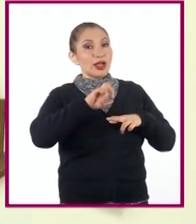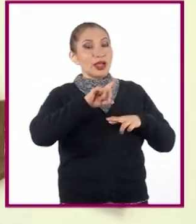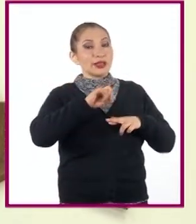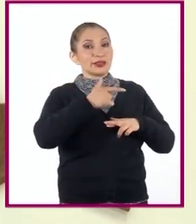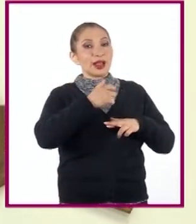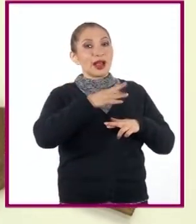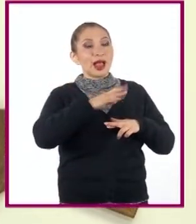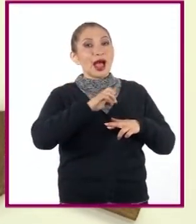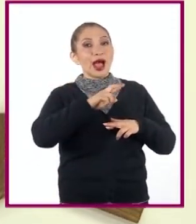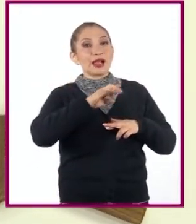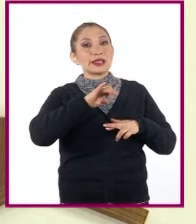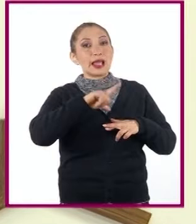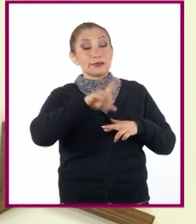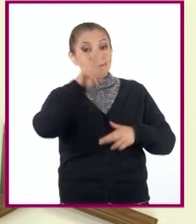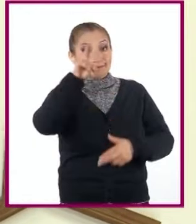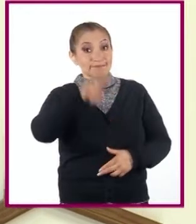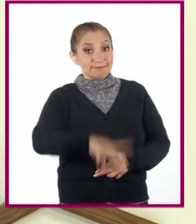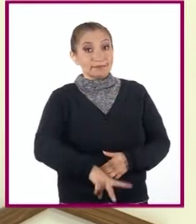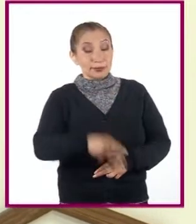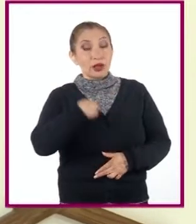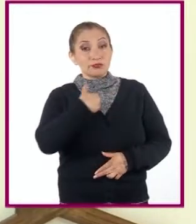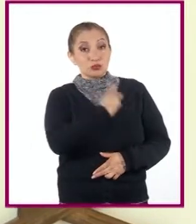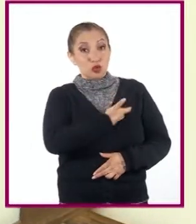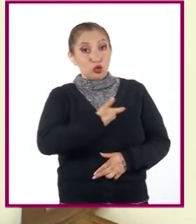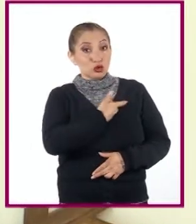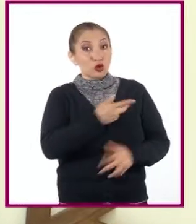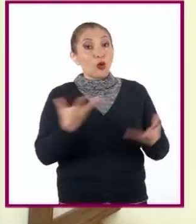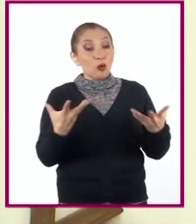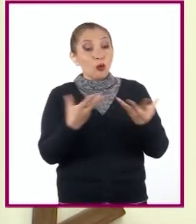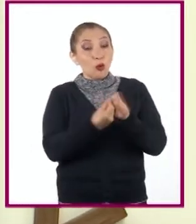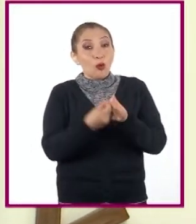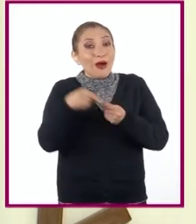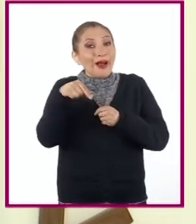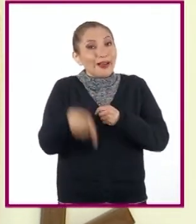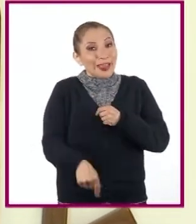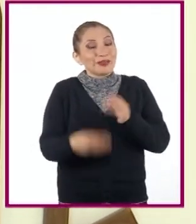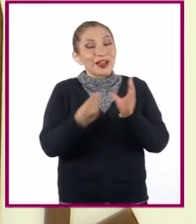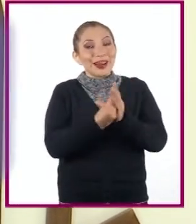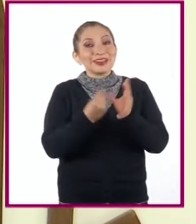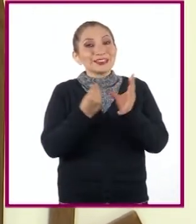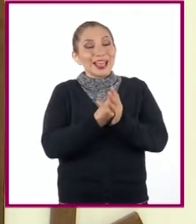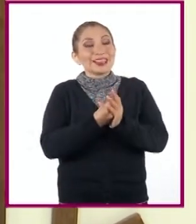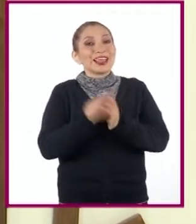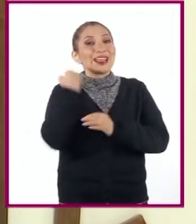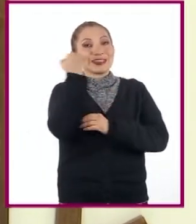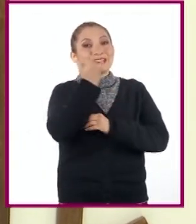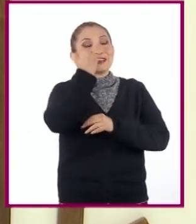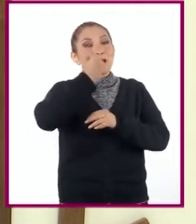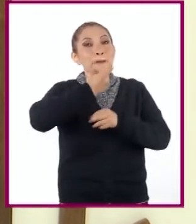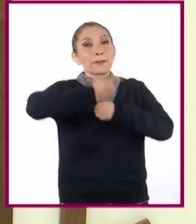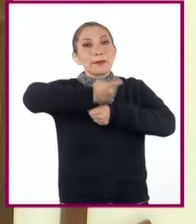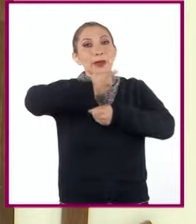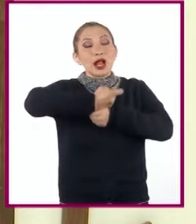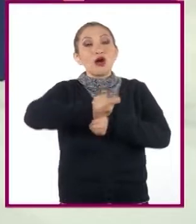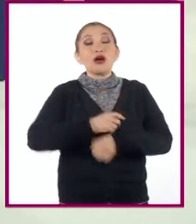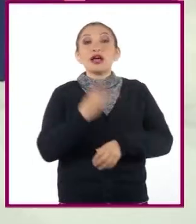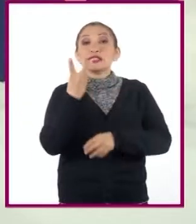Ariel Corona y efectivamente es un gusto encontrarnos por aquí en una sesión más de lengua materna de segundo